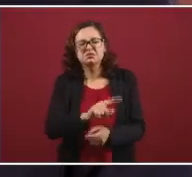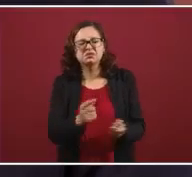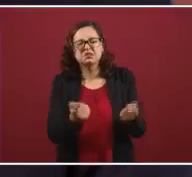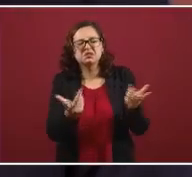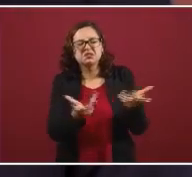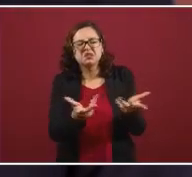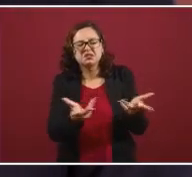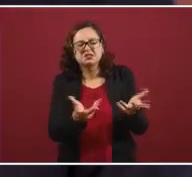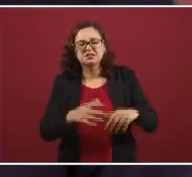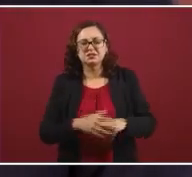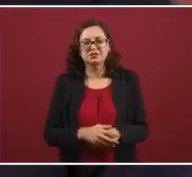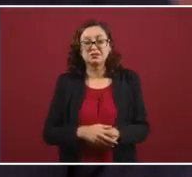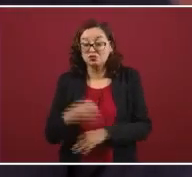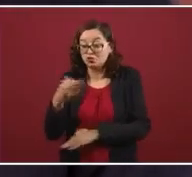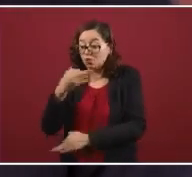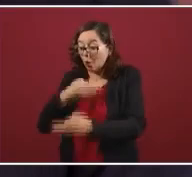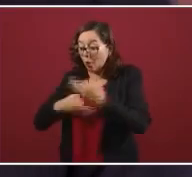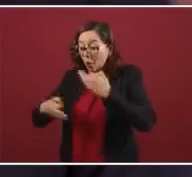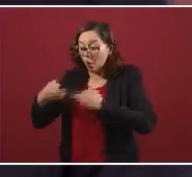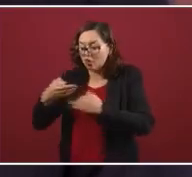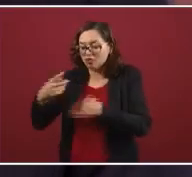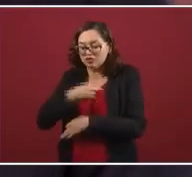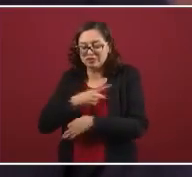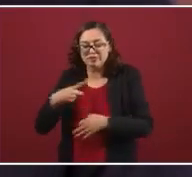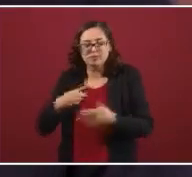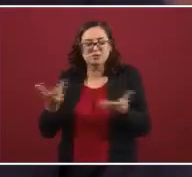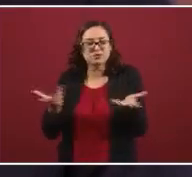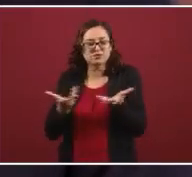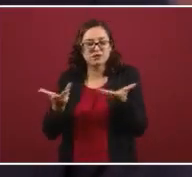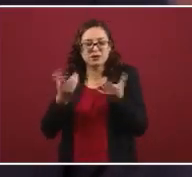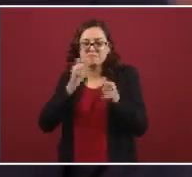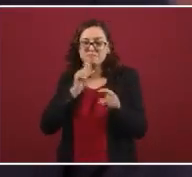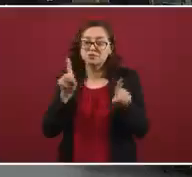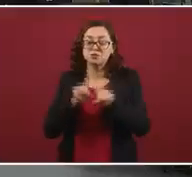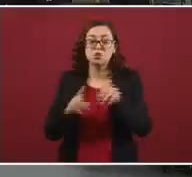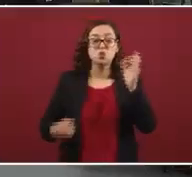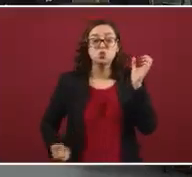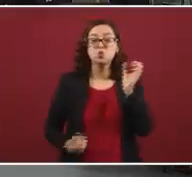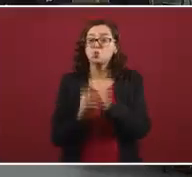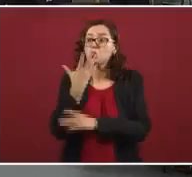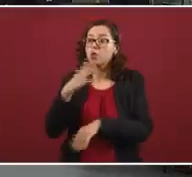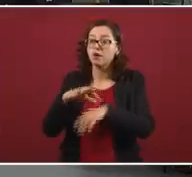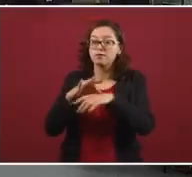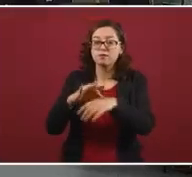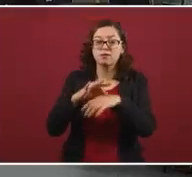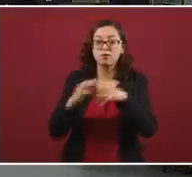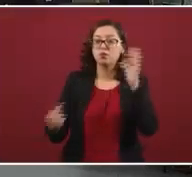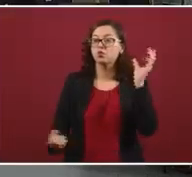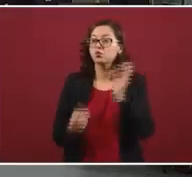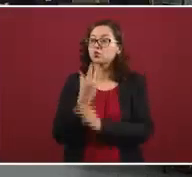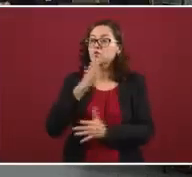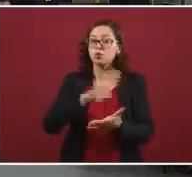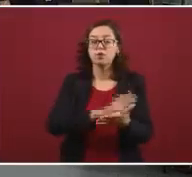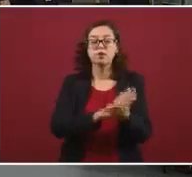qué tenemos que hacer todos, todos, en una nueva realidad, porque ya